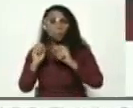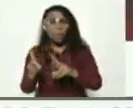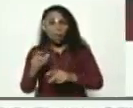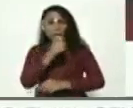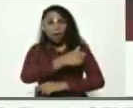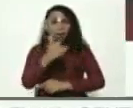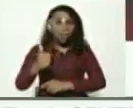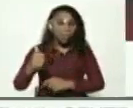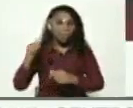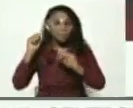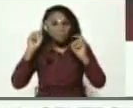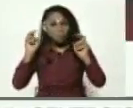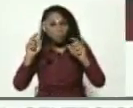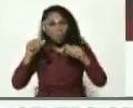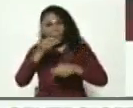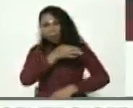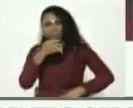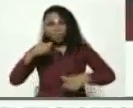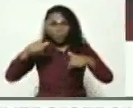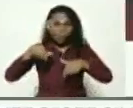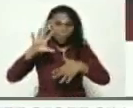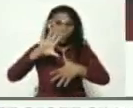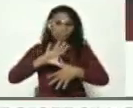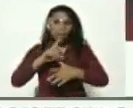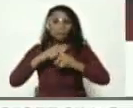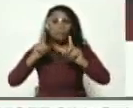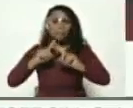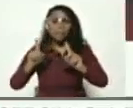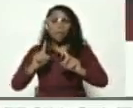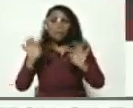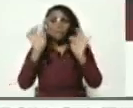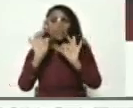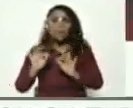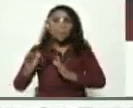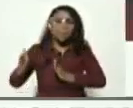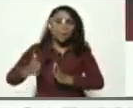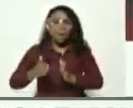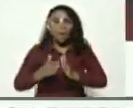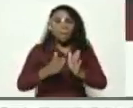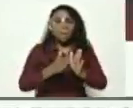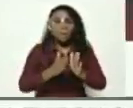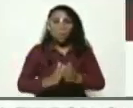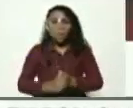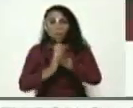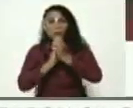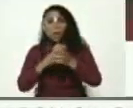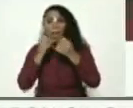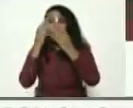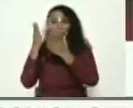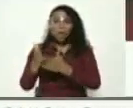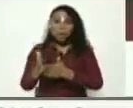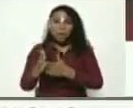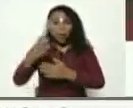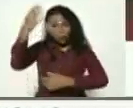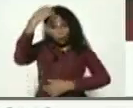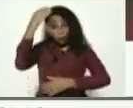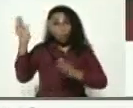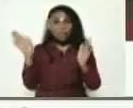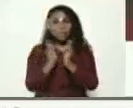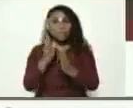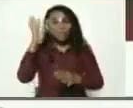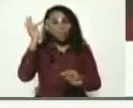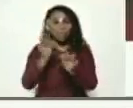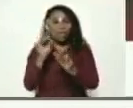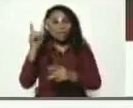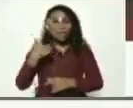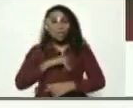señor excelentísimo, en América pide distinto modo de conducirla. Lo que es bueno para el reino de Santa Fe no surte efecto